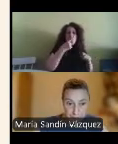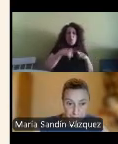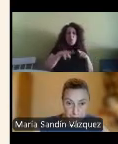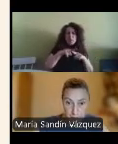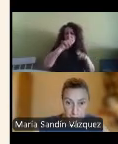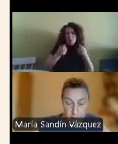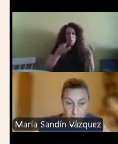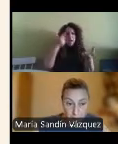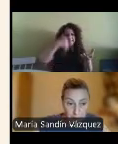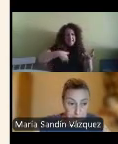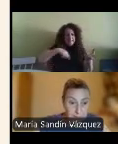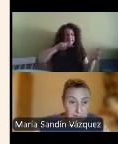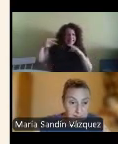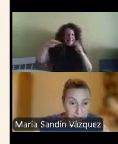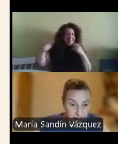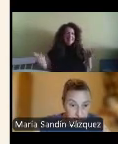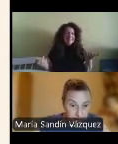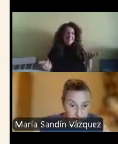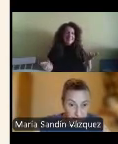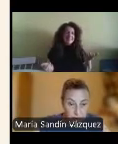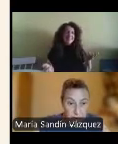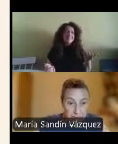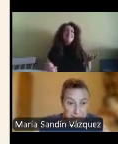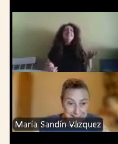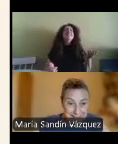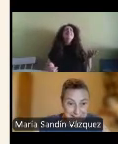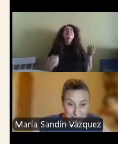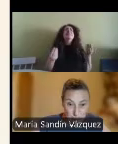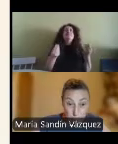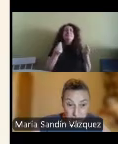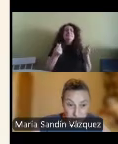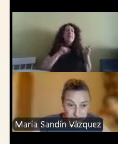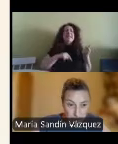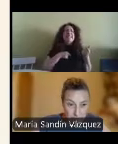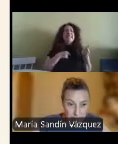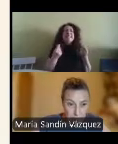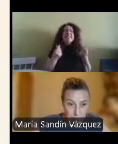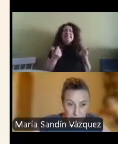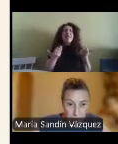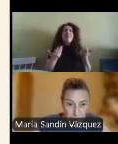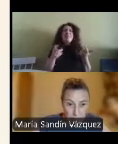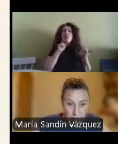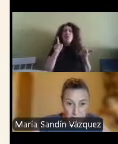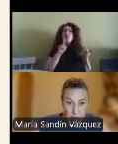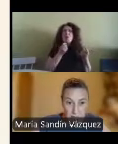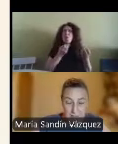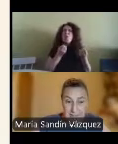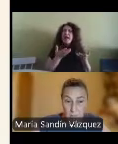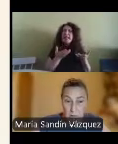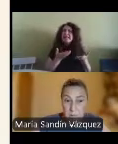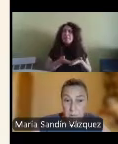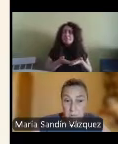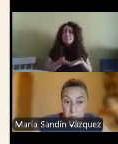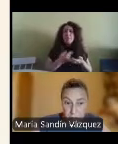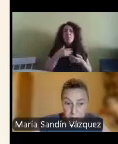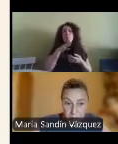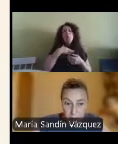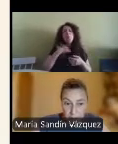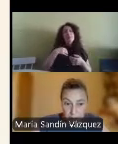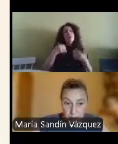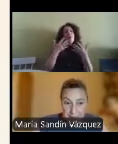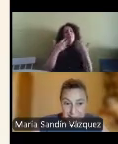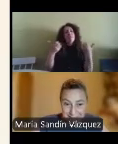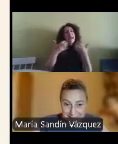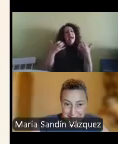¿no? Te da la sensación de que no sabes cuánto le está contando, porque igual tú le dices una frase que dura